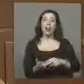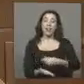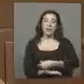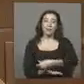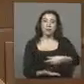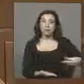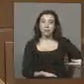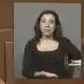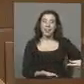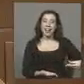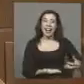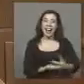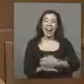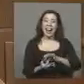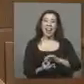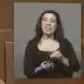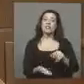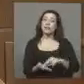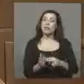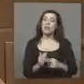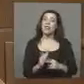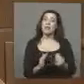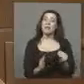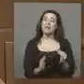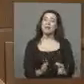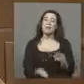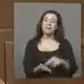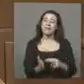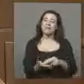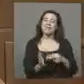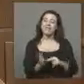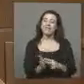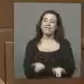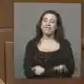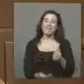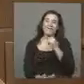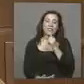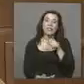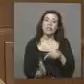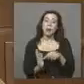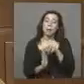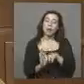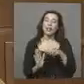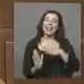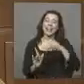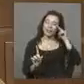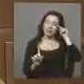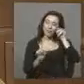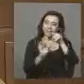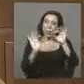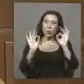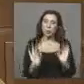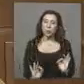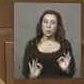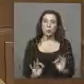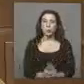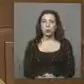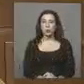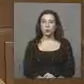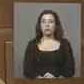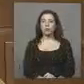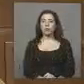de nuestros déficits, ha sido uno nuestras falencias. Y este proyecto avanza en esa dirección, porque